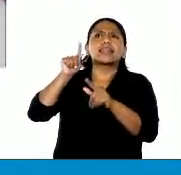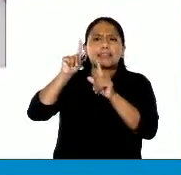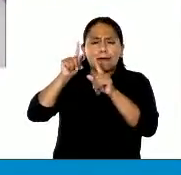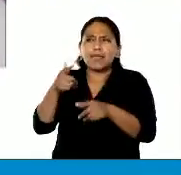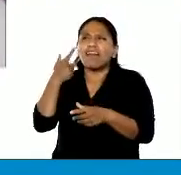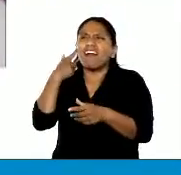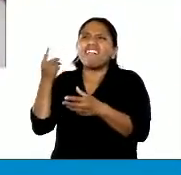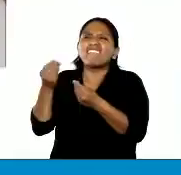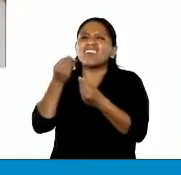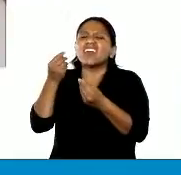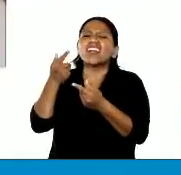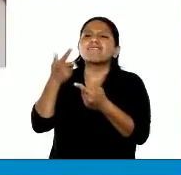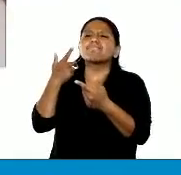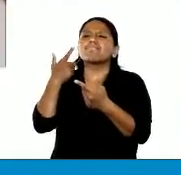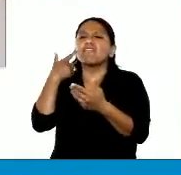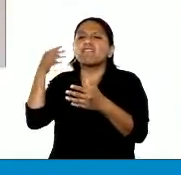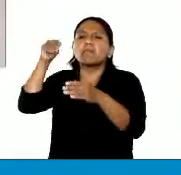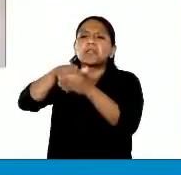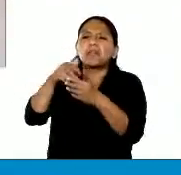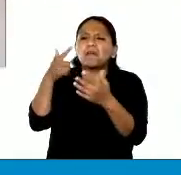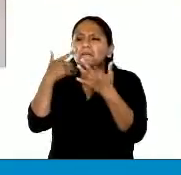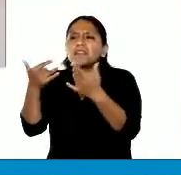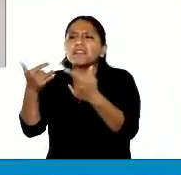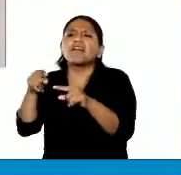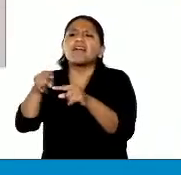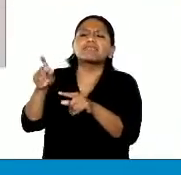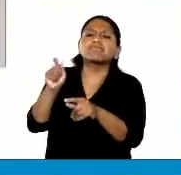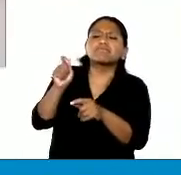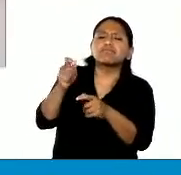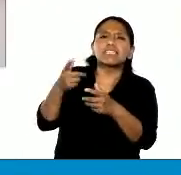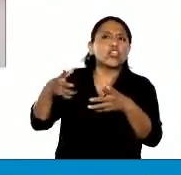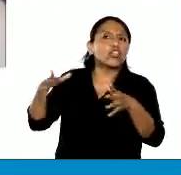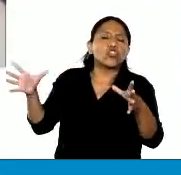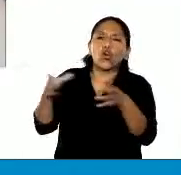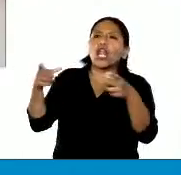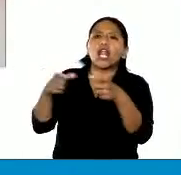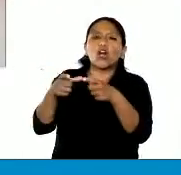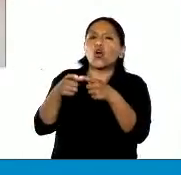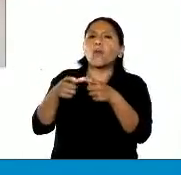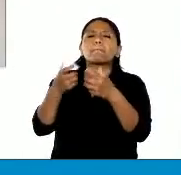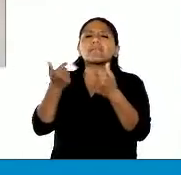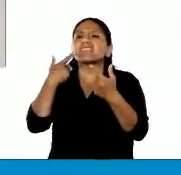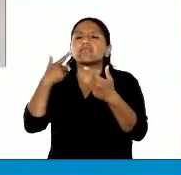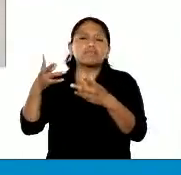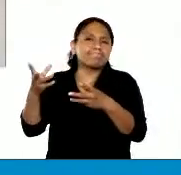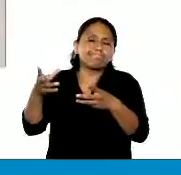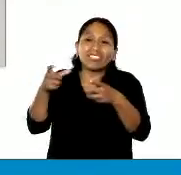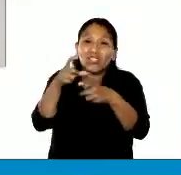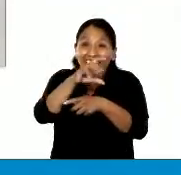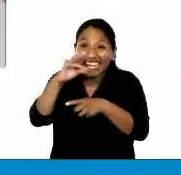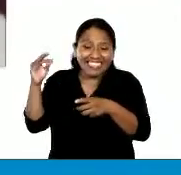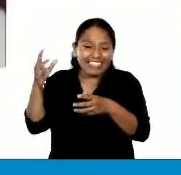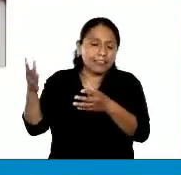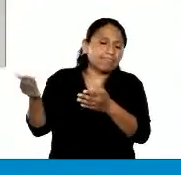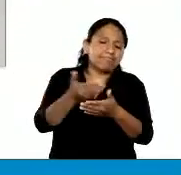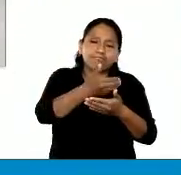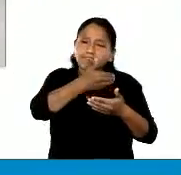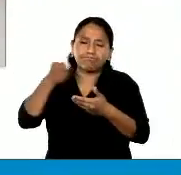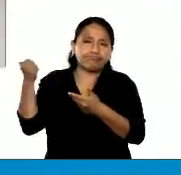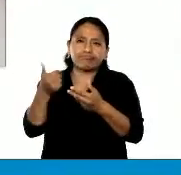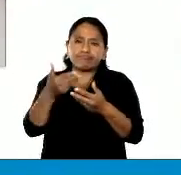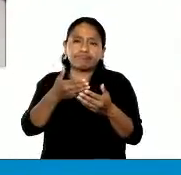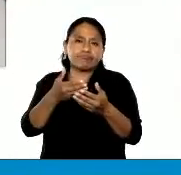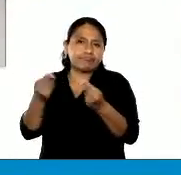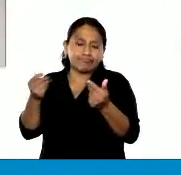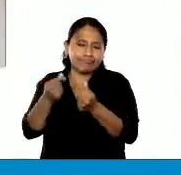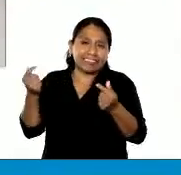por servicios de inteligencia a pedido de la patronal y toda la comisión interna fue desaparecida. Situaciones así se repiten, como sabemos,